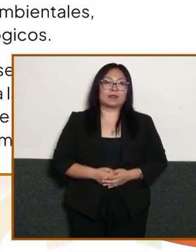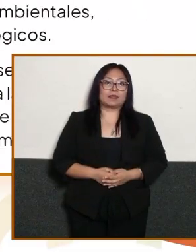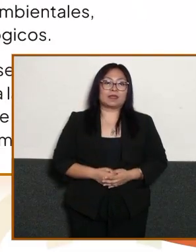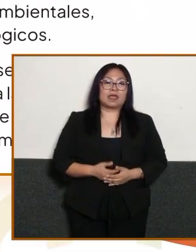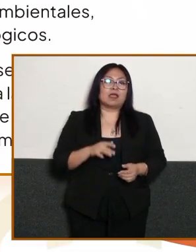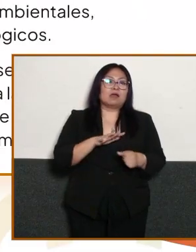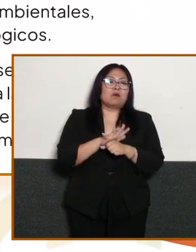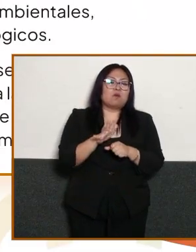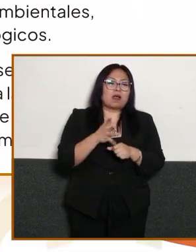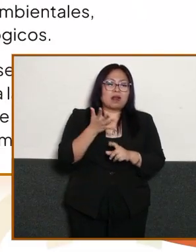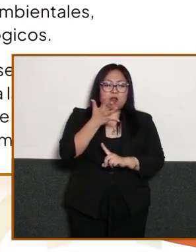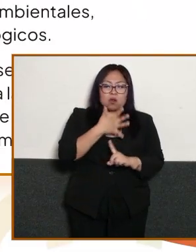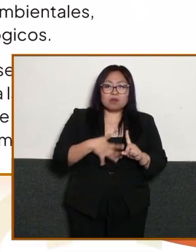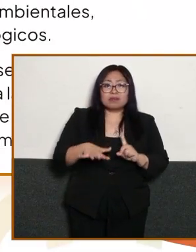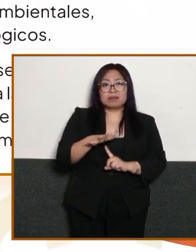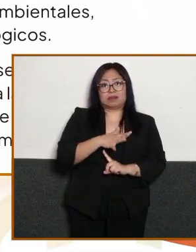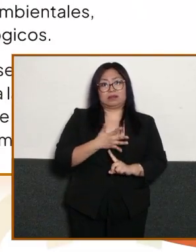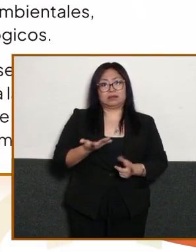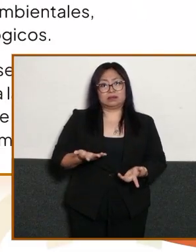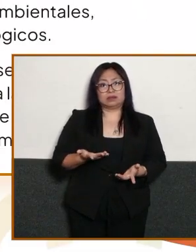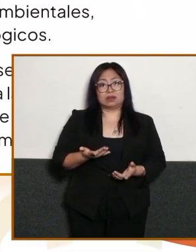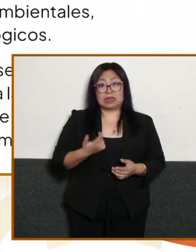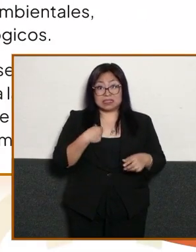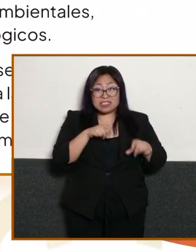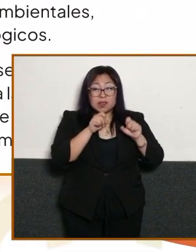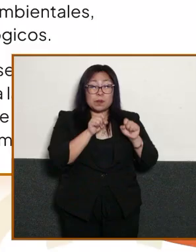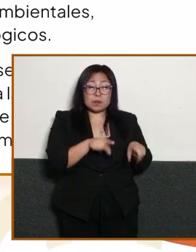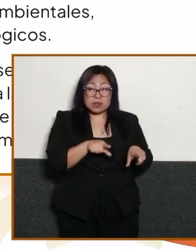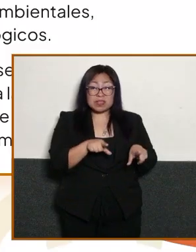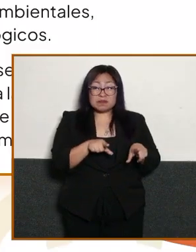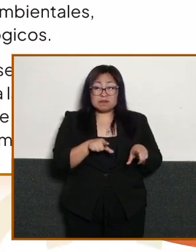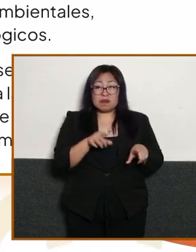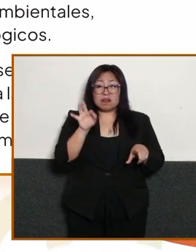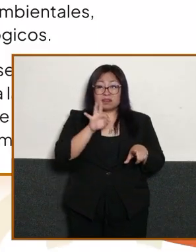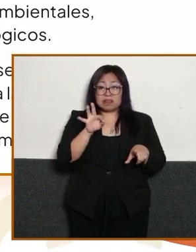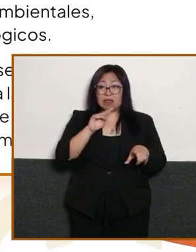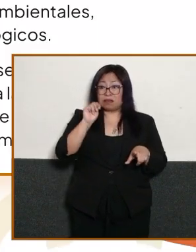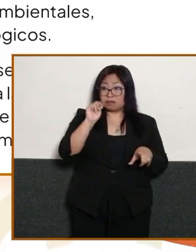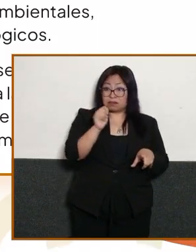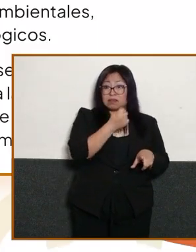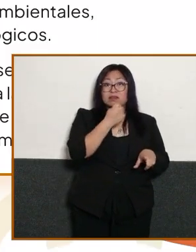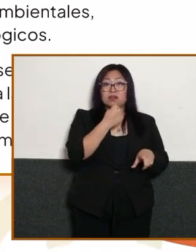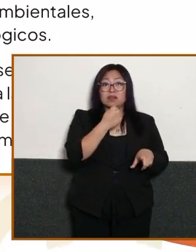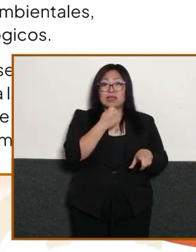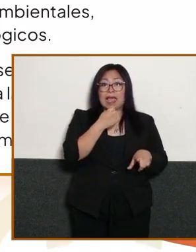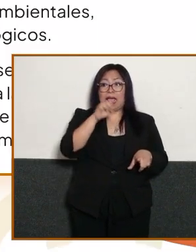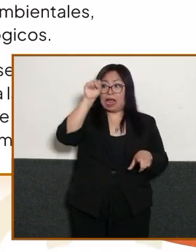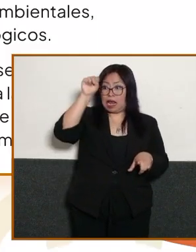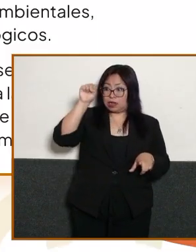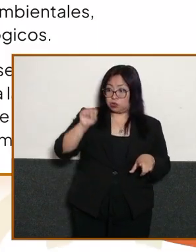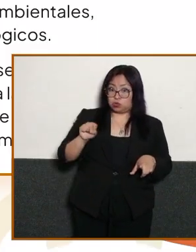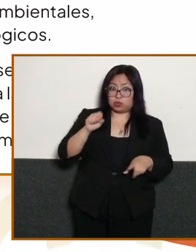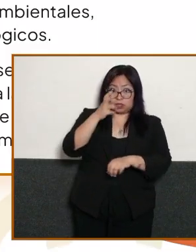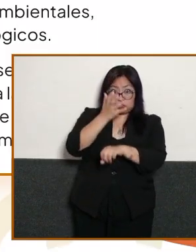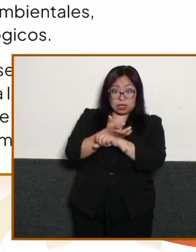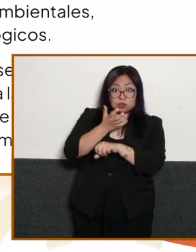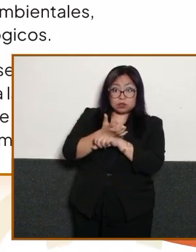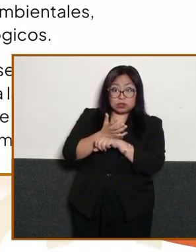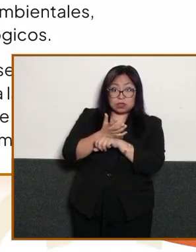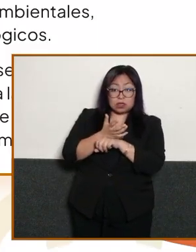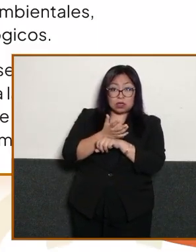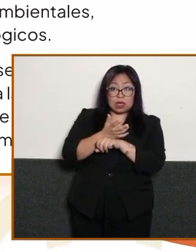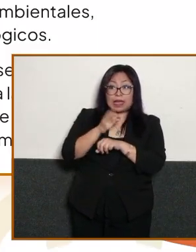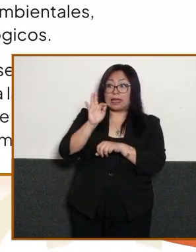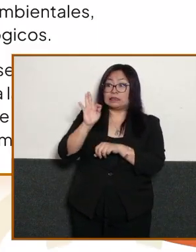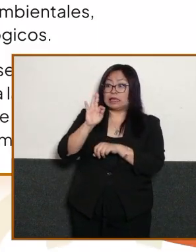¿En qué contexto? No es lo mismo implementar tecnología en el sur de California que en el sur